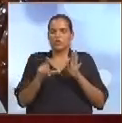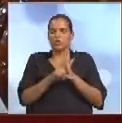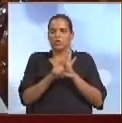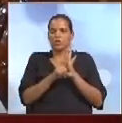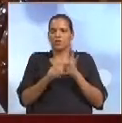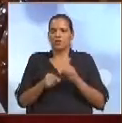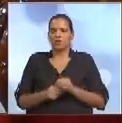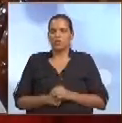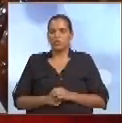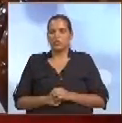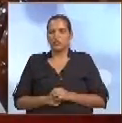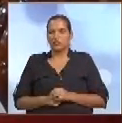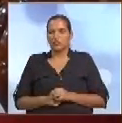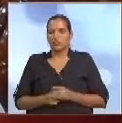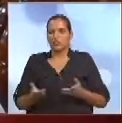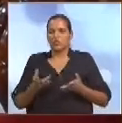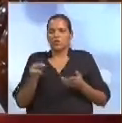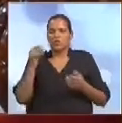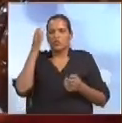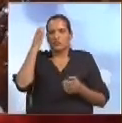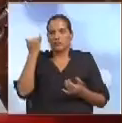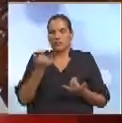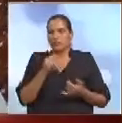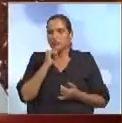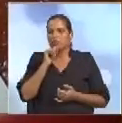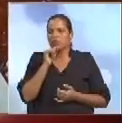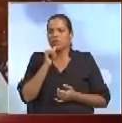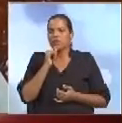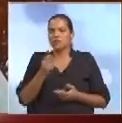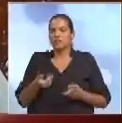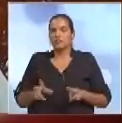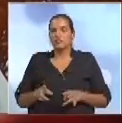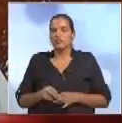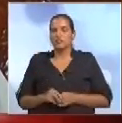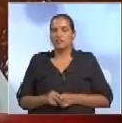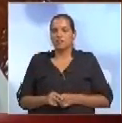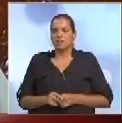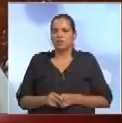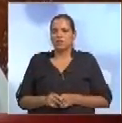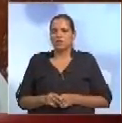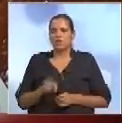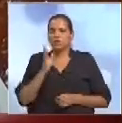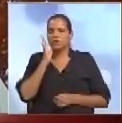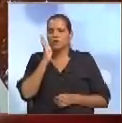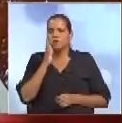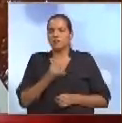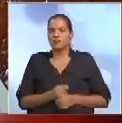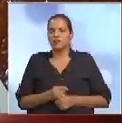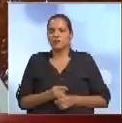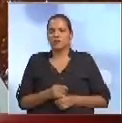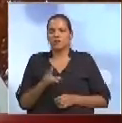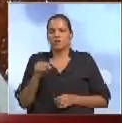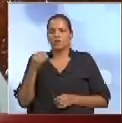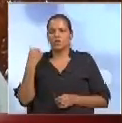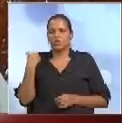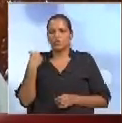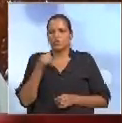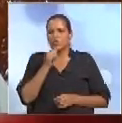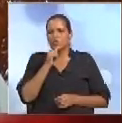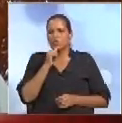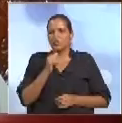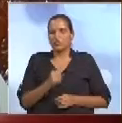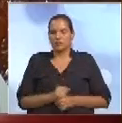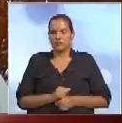infrahumanas, inhumanas, donde no existe agua. Esmeralda sí mismo le topé el tema de que carecemos del servicio líquido vital, y lo